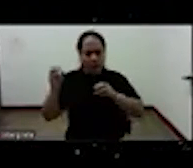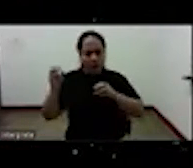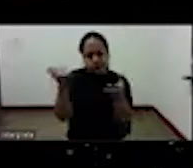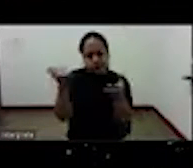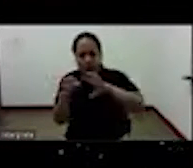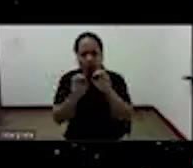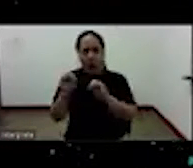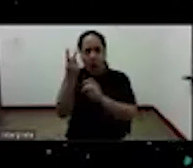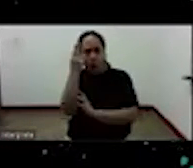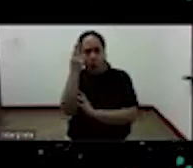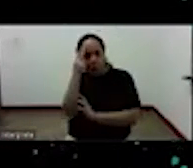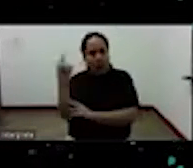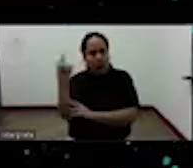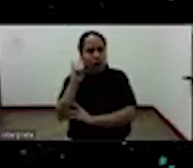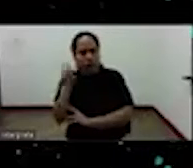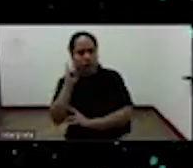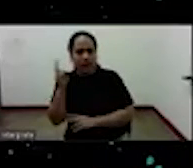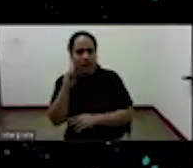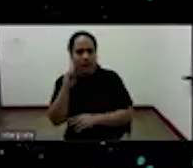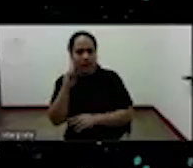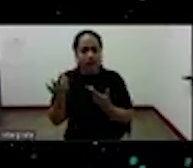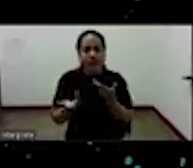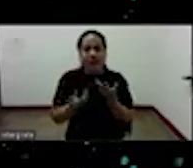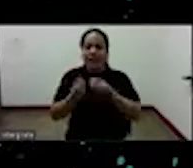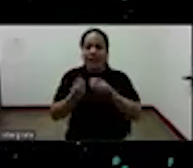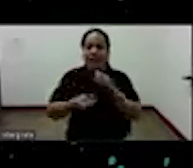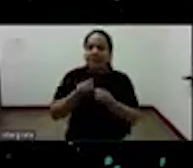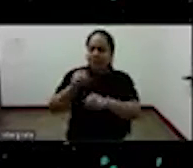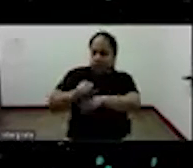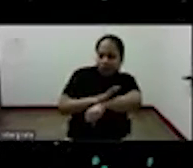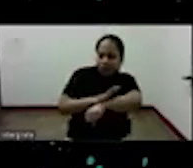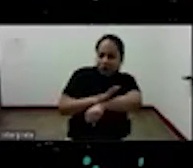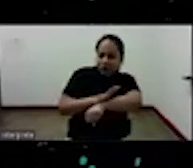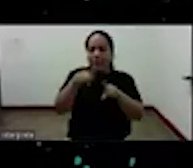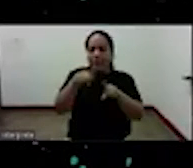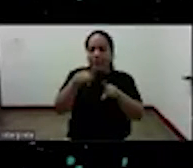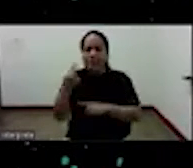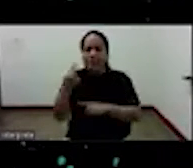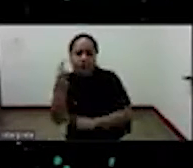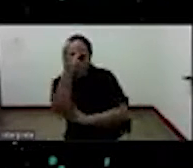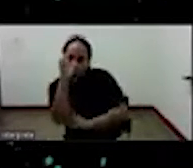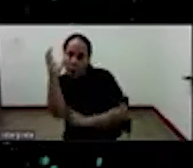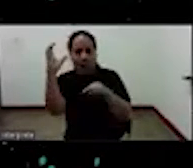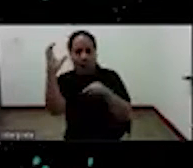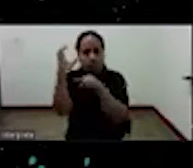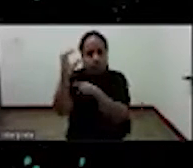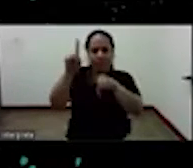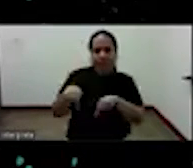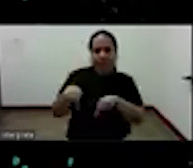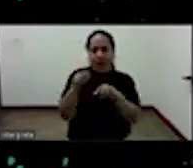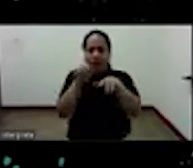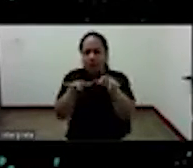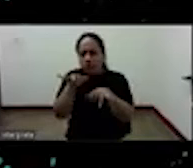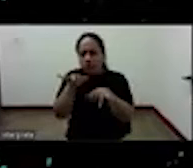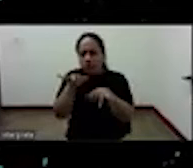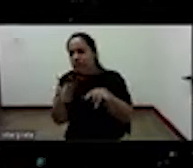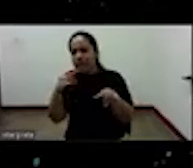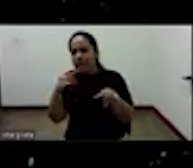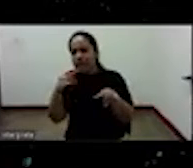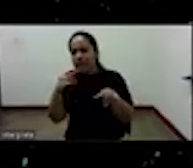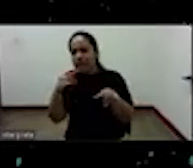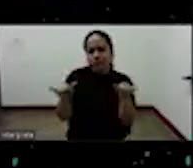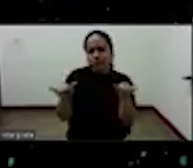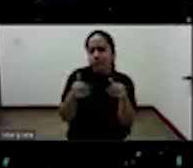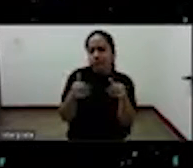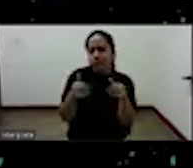es poética, la escucha es sensible, la escucha es conceptual, la escucha es mental, la escucha ha sido mediatizada, la escucha ha